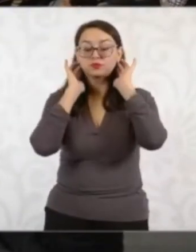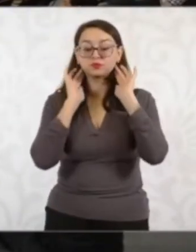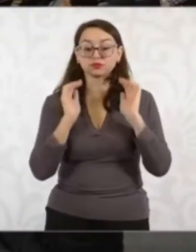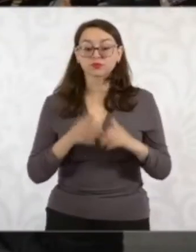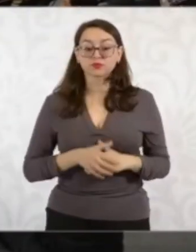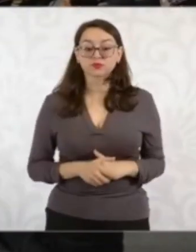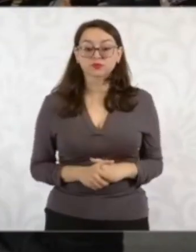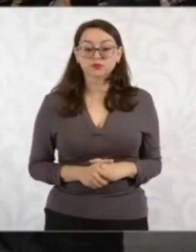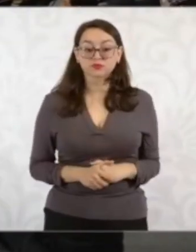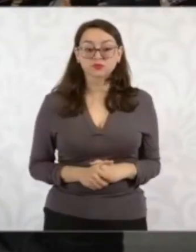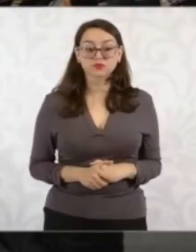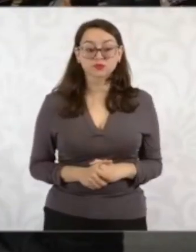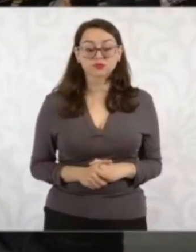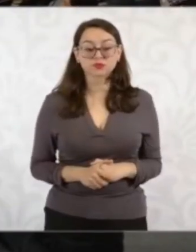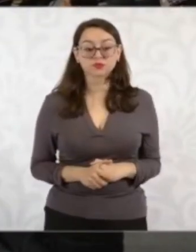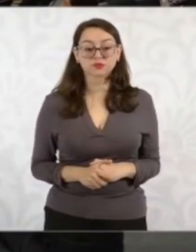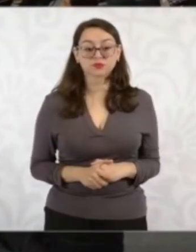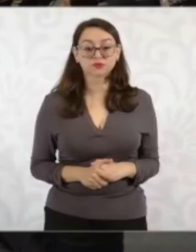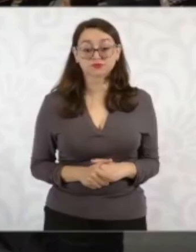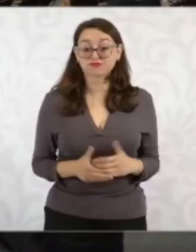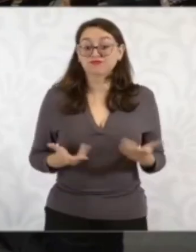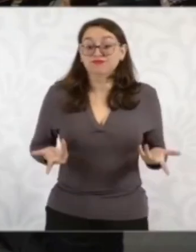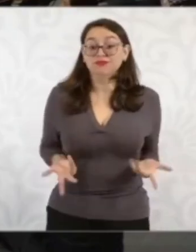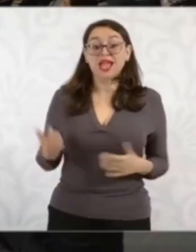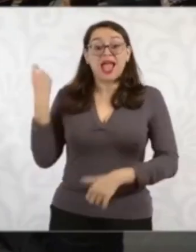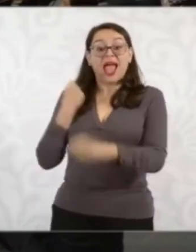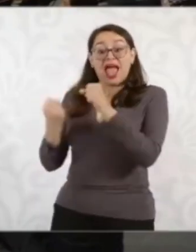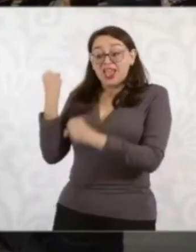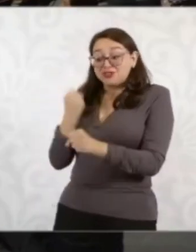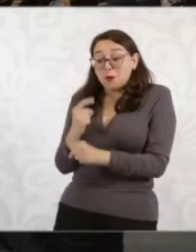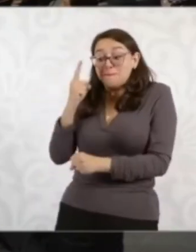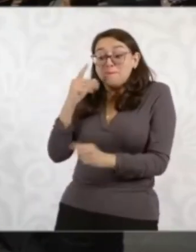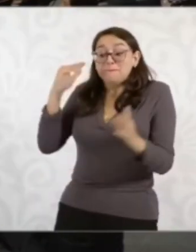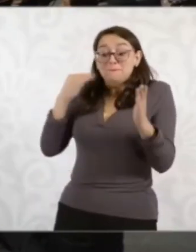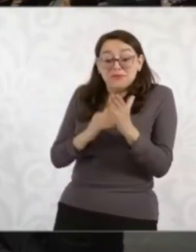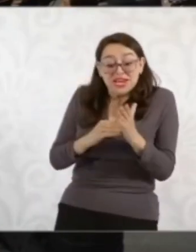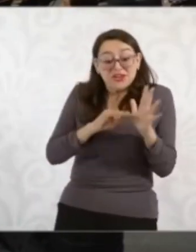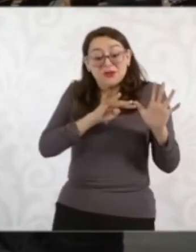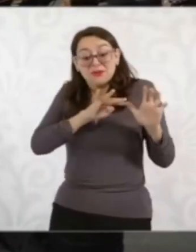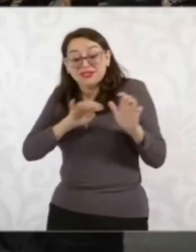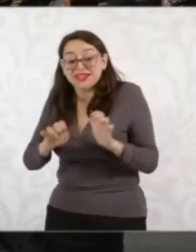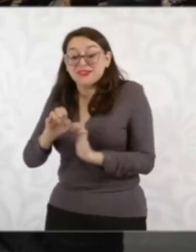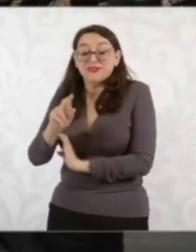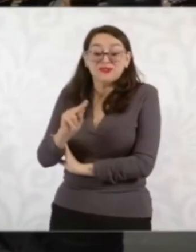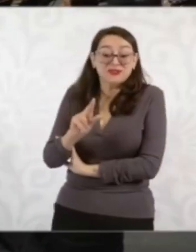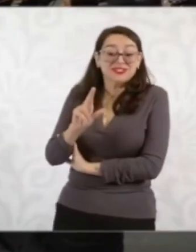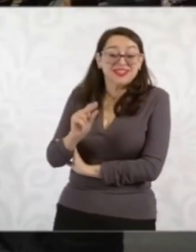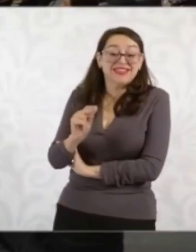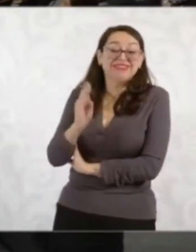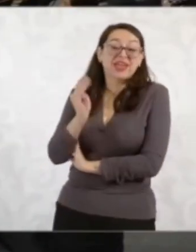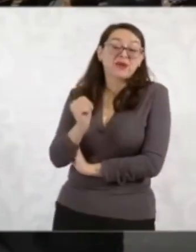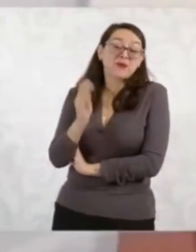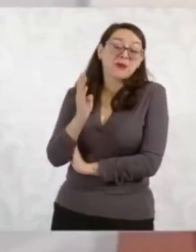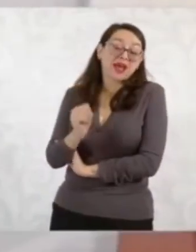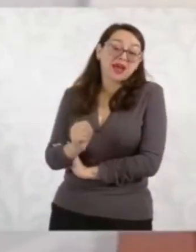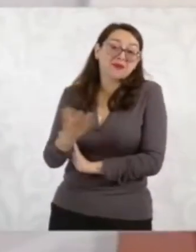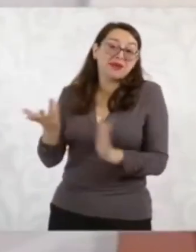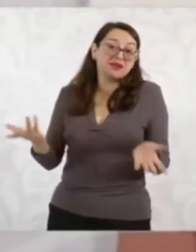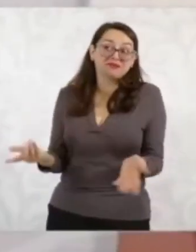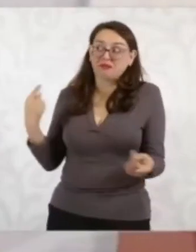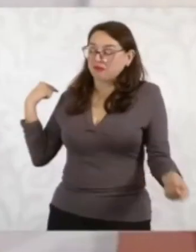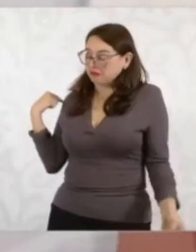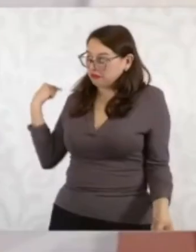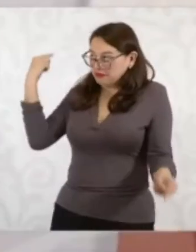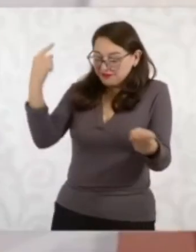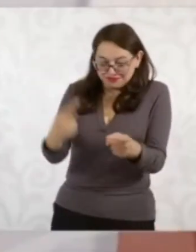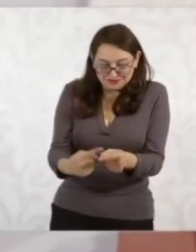Esto es algo que se dijo en el 89, 90. Y podemos hablar de muchísimos